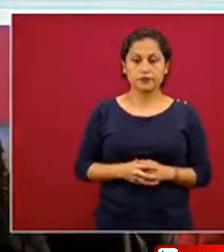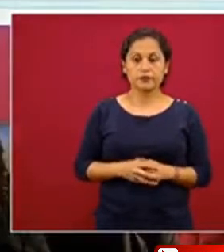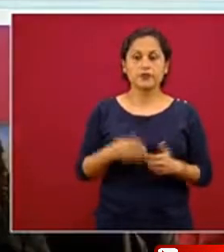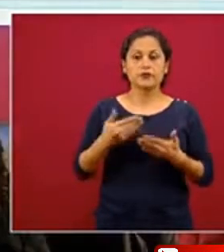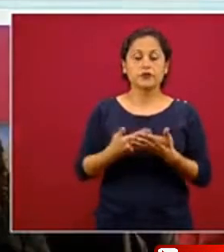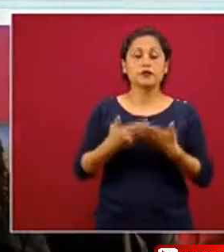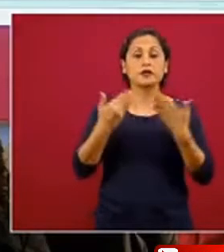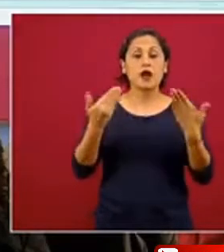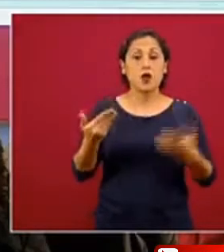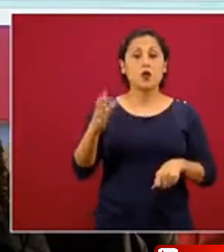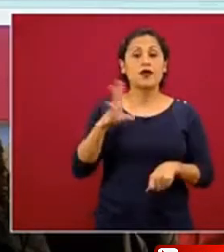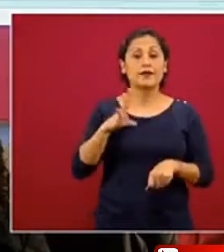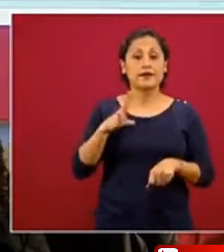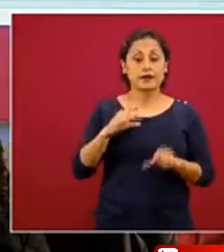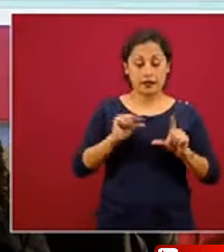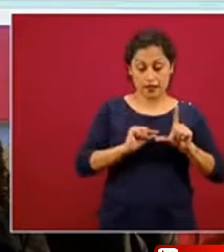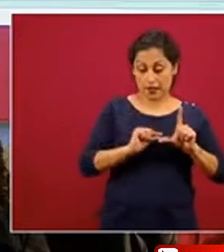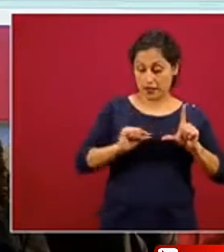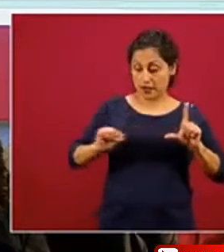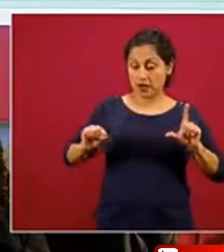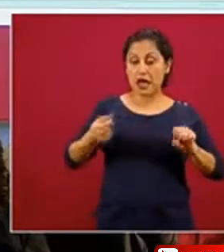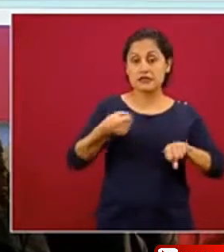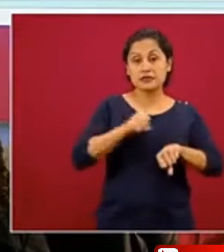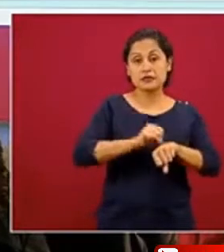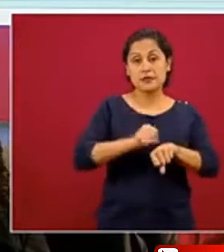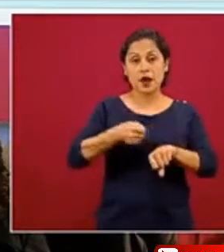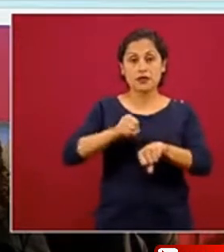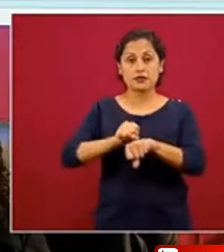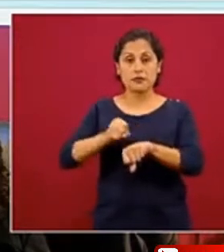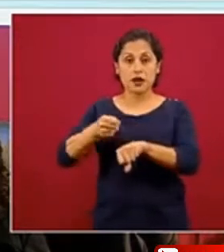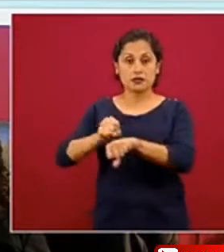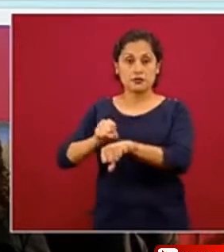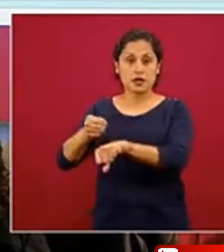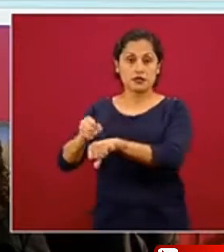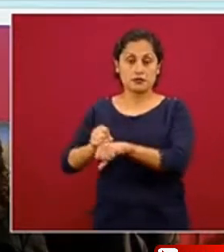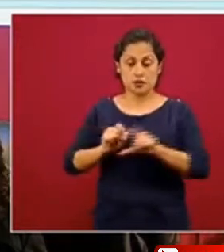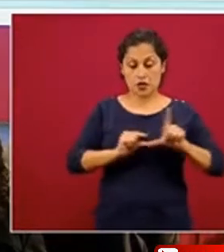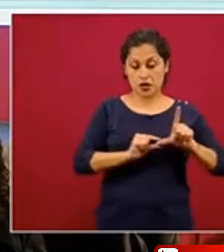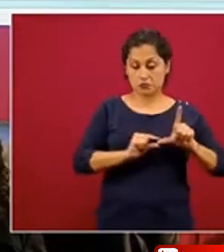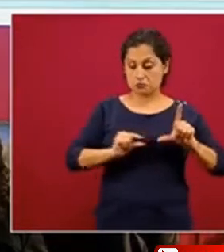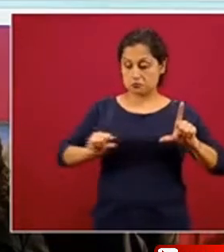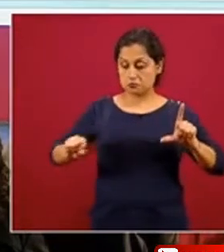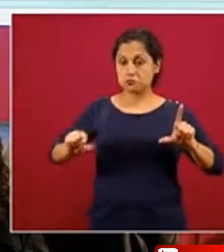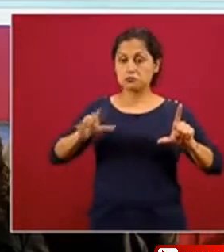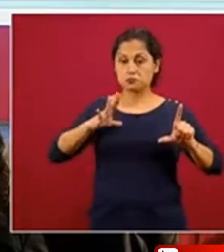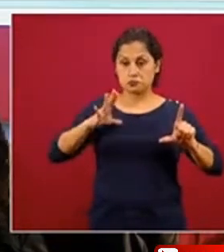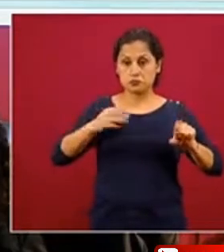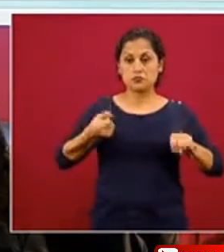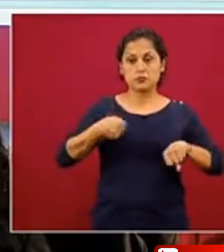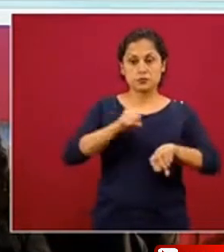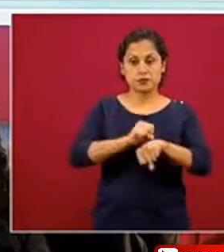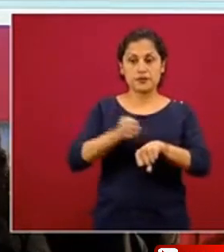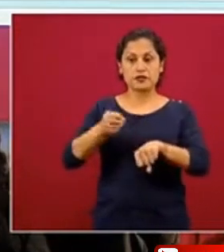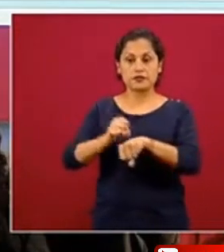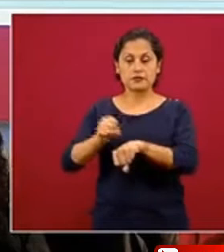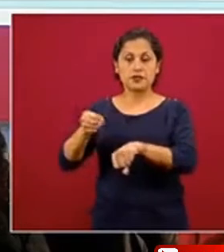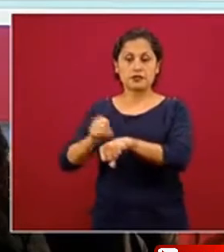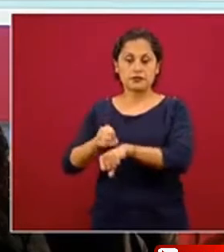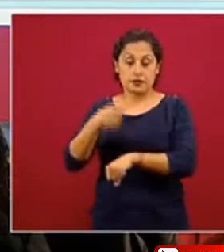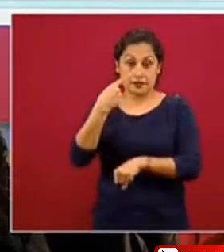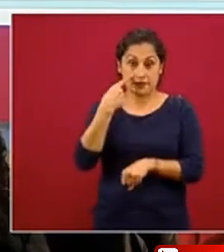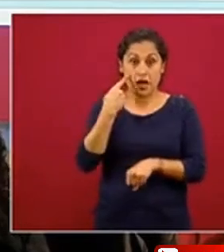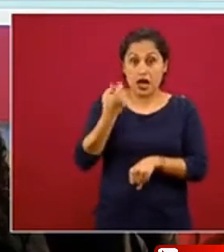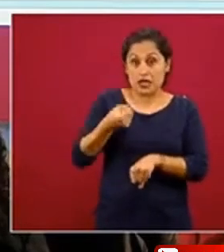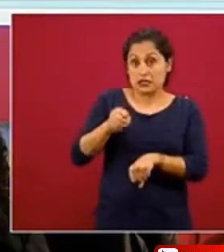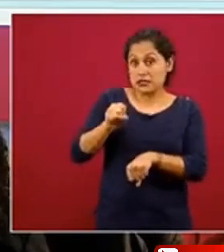semanas. En la medida en que esto ya transcurrieron varias semanas, podemos verlo también por semanas. Recordar que cuando decimos